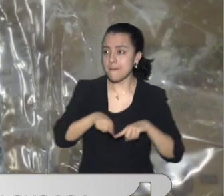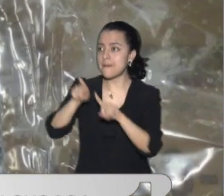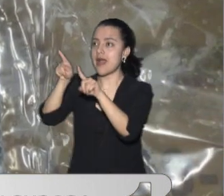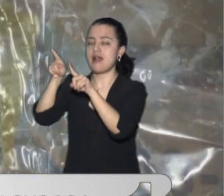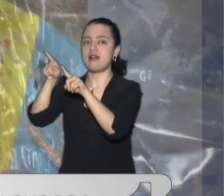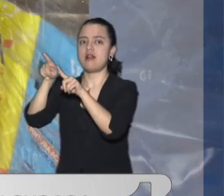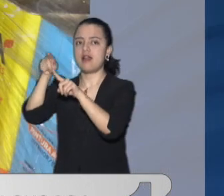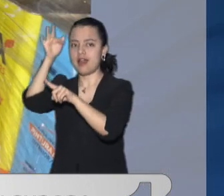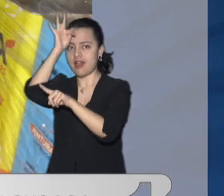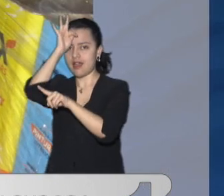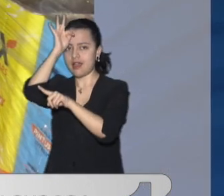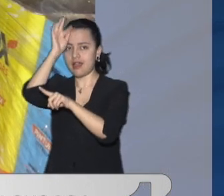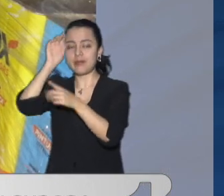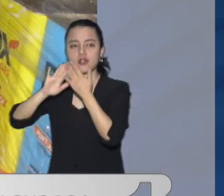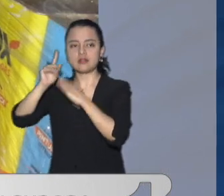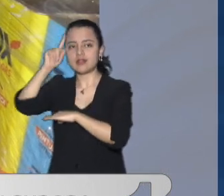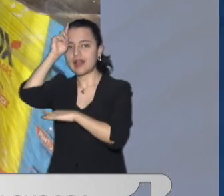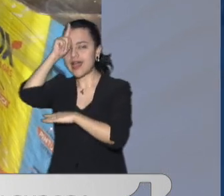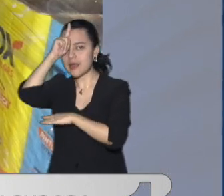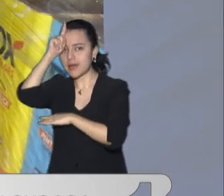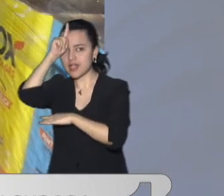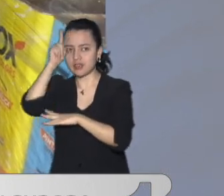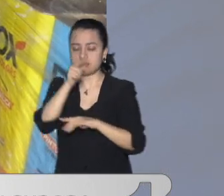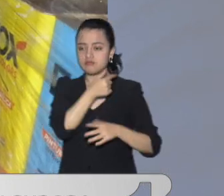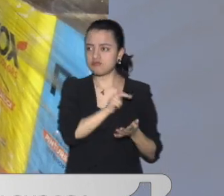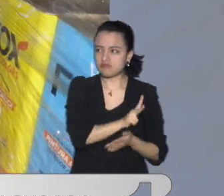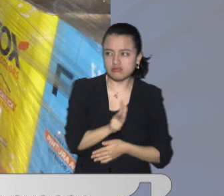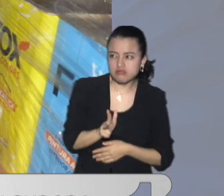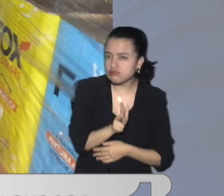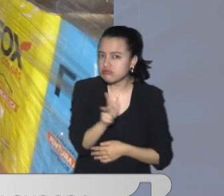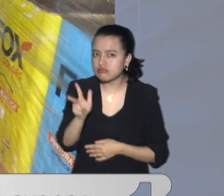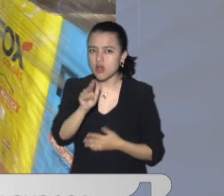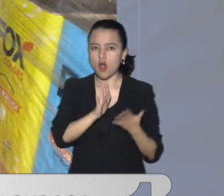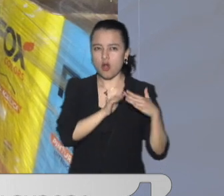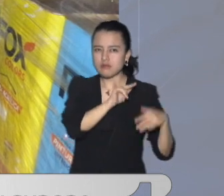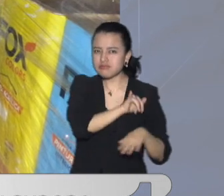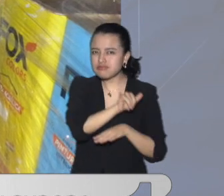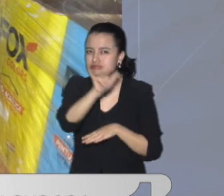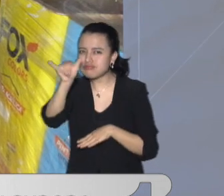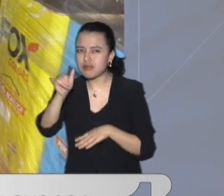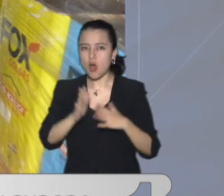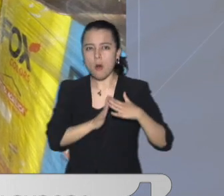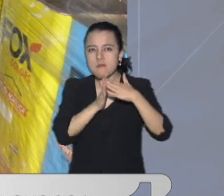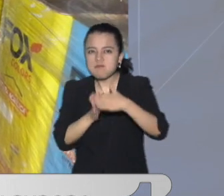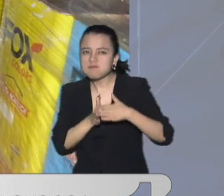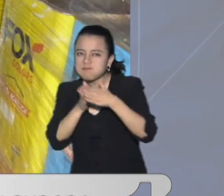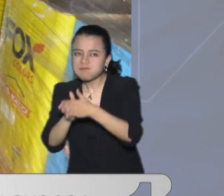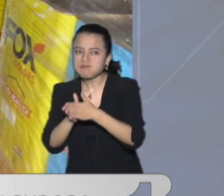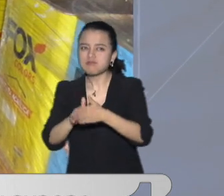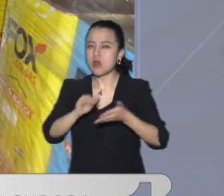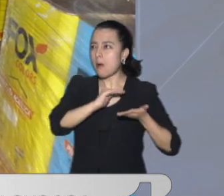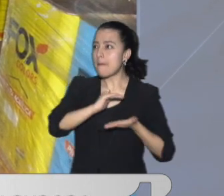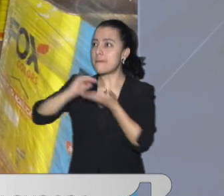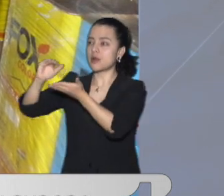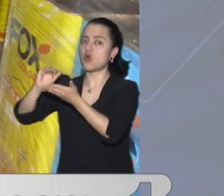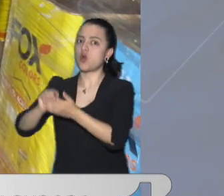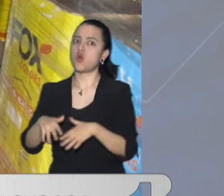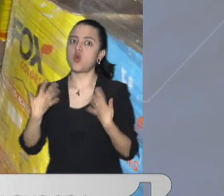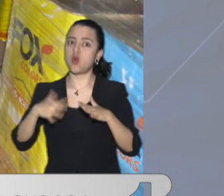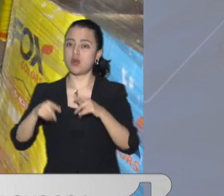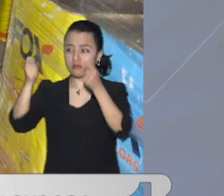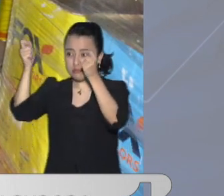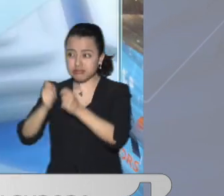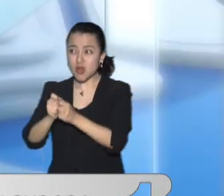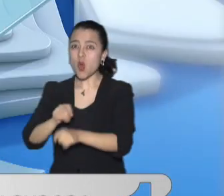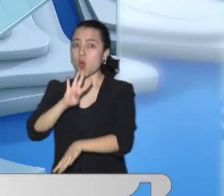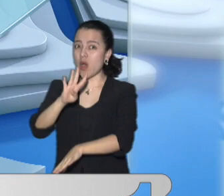del estupefaciente jamás realizado en toda Europa y su valor en la calle podría llegar a los 4.200 millones de dólares.